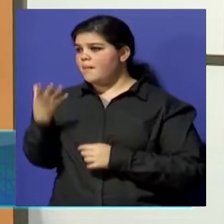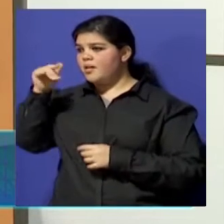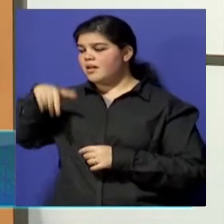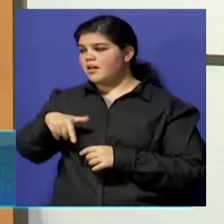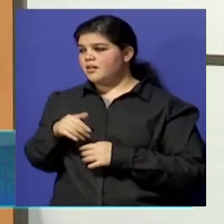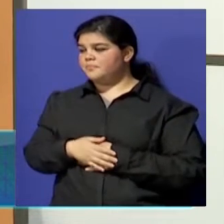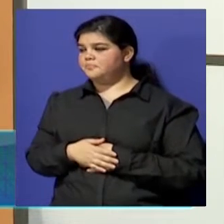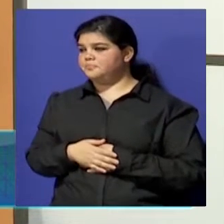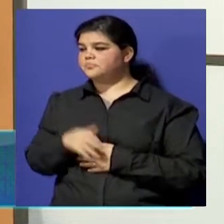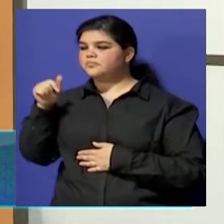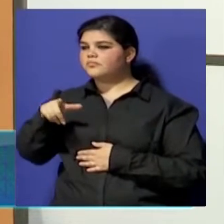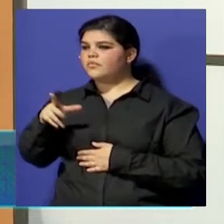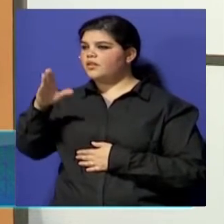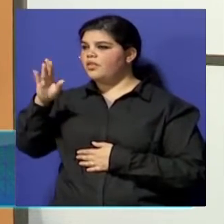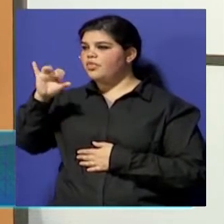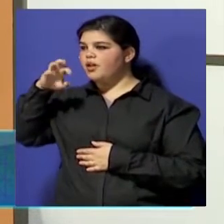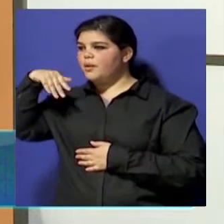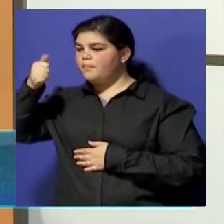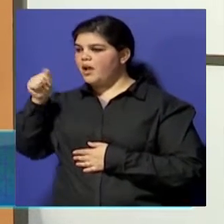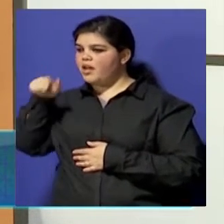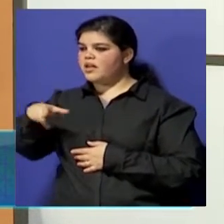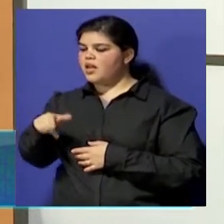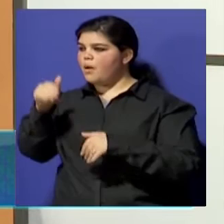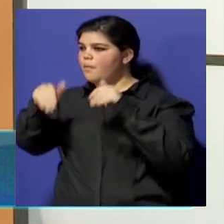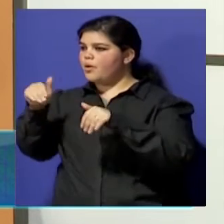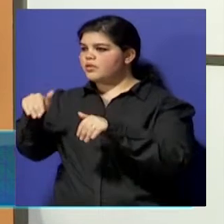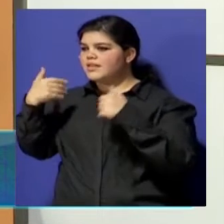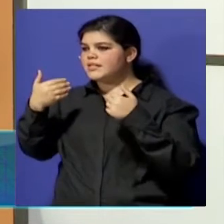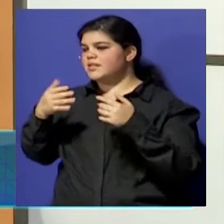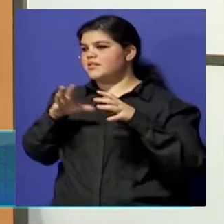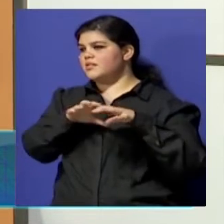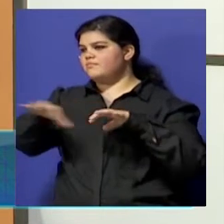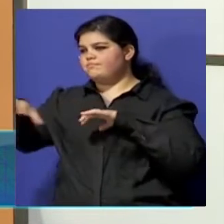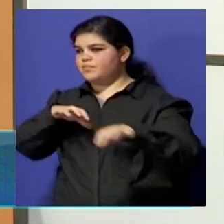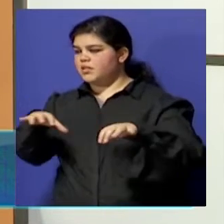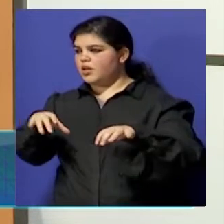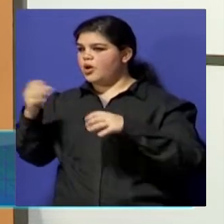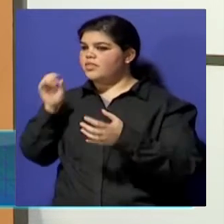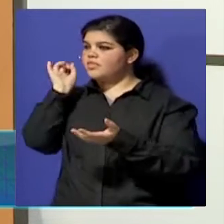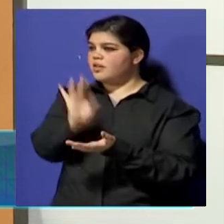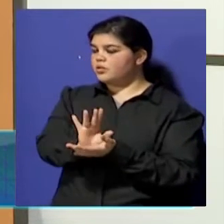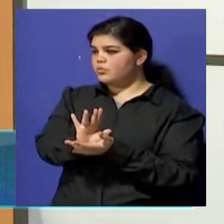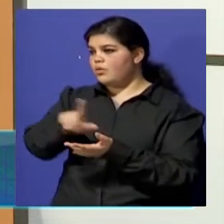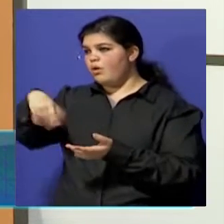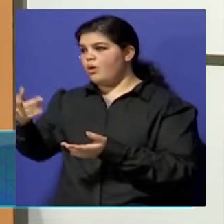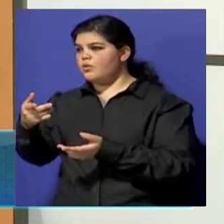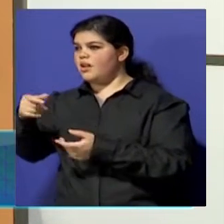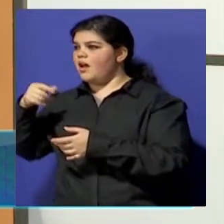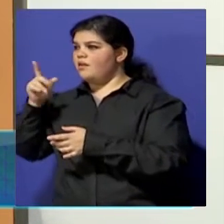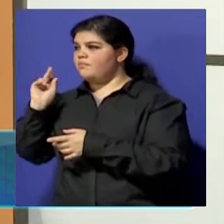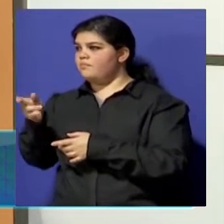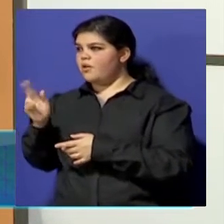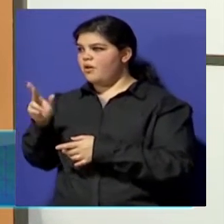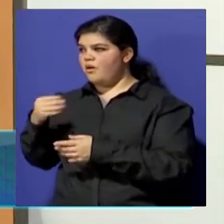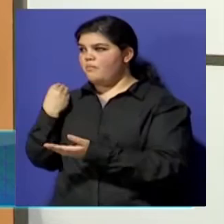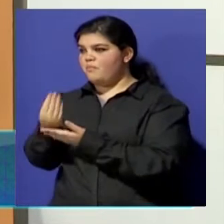hoy, Dilma Rousseff solicitó que se votara por separado sobre su destitución y su inhabilitación. Bien. Fue por esto que finalmente